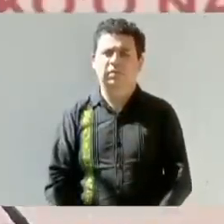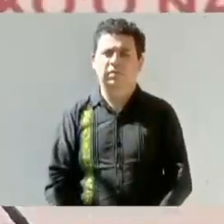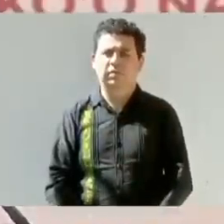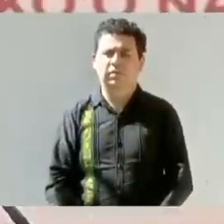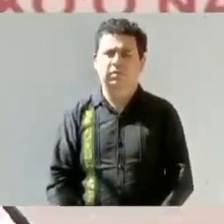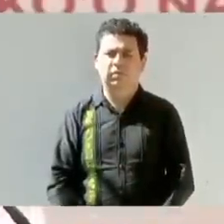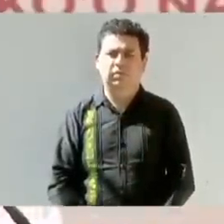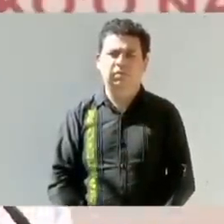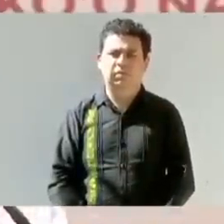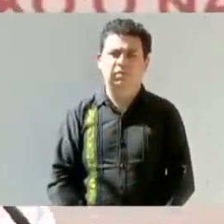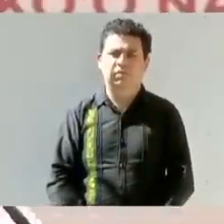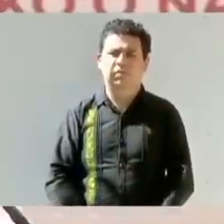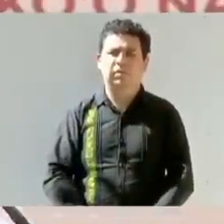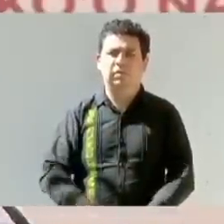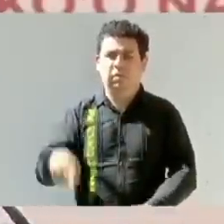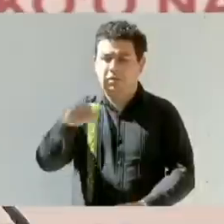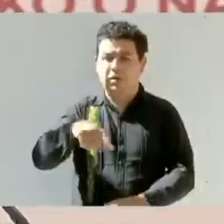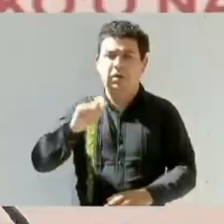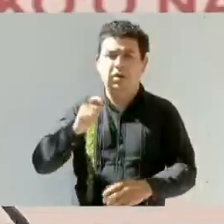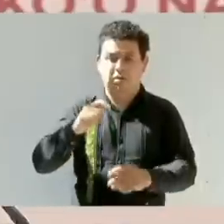muchos recursos naturales,